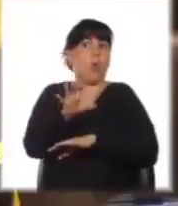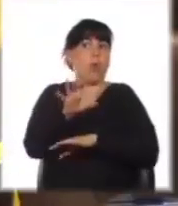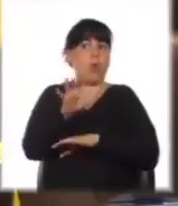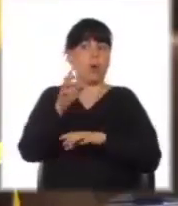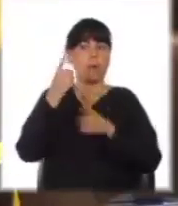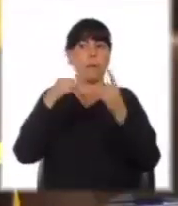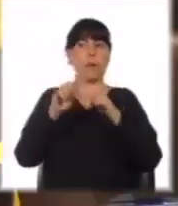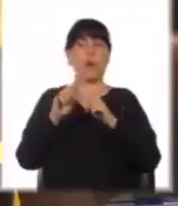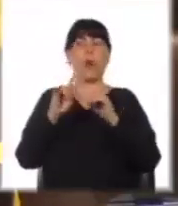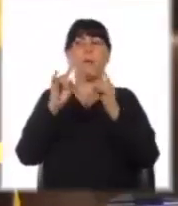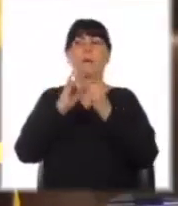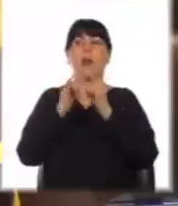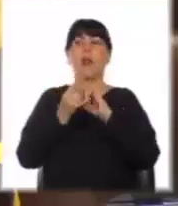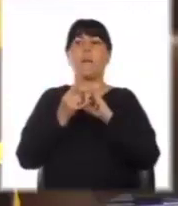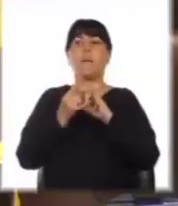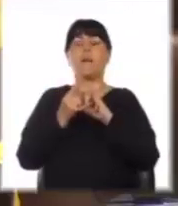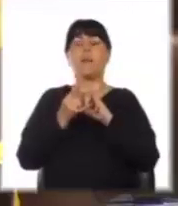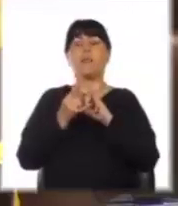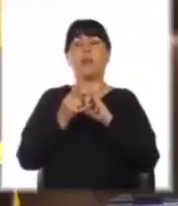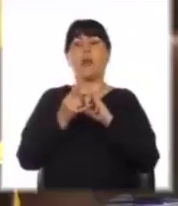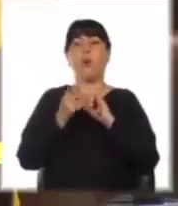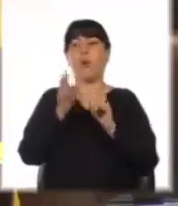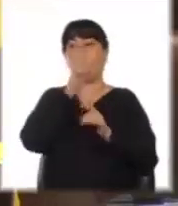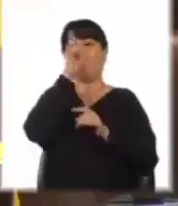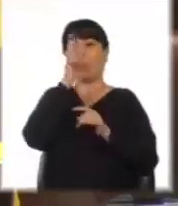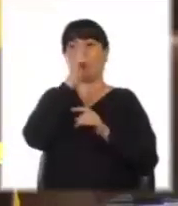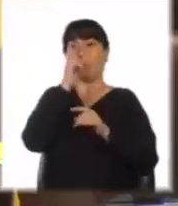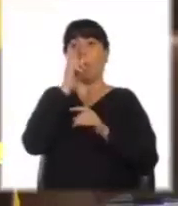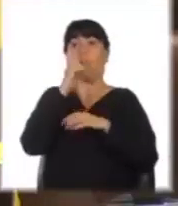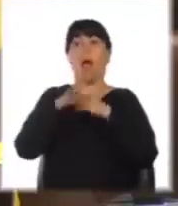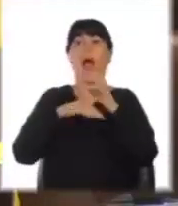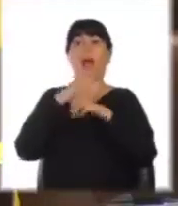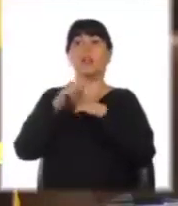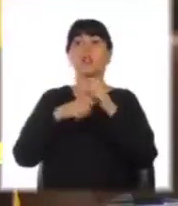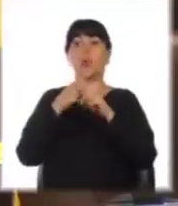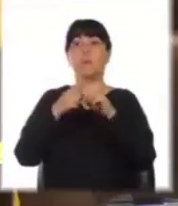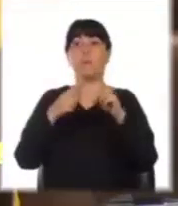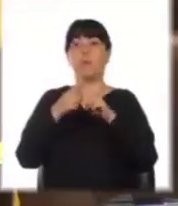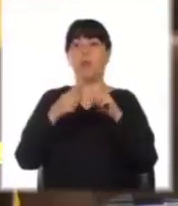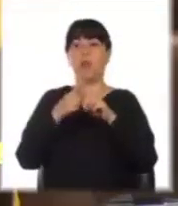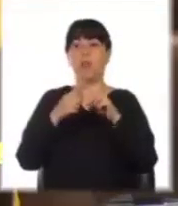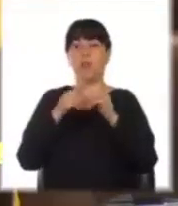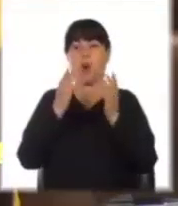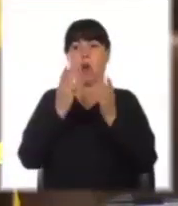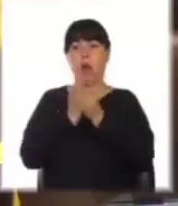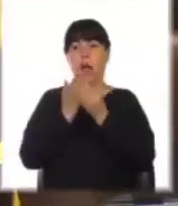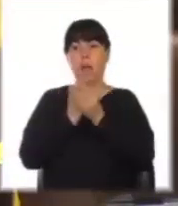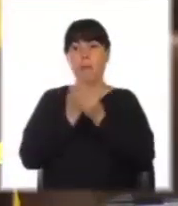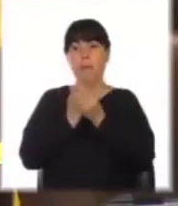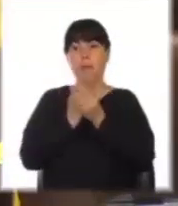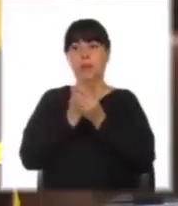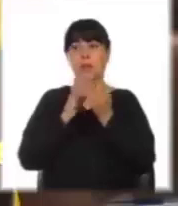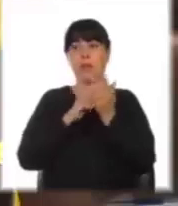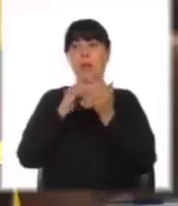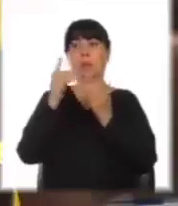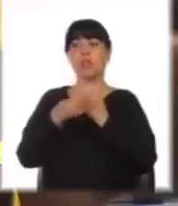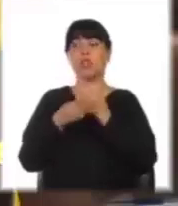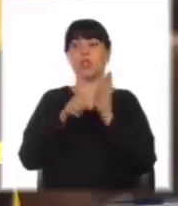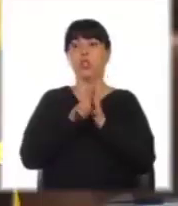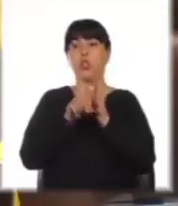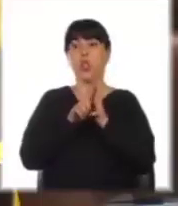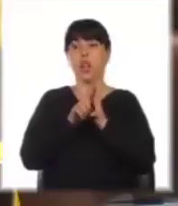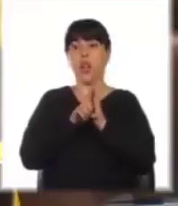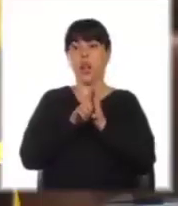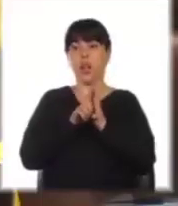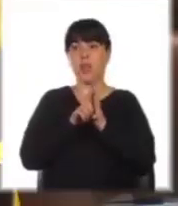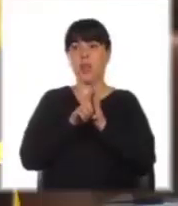consideración este proyecto de ley integral para personas trans desde hace un año y medio. Es un sistema bicameral, sin lugar a dudas, pero hace un año y medio que